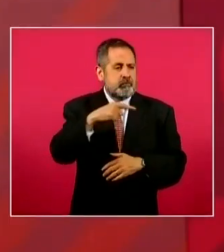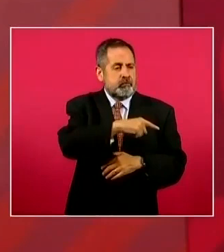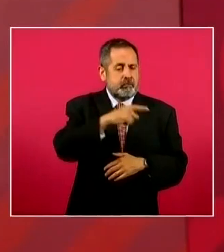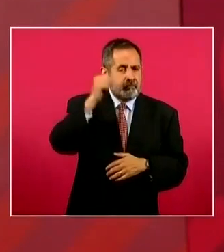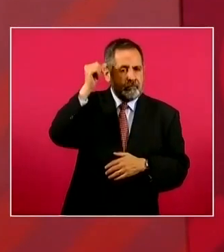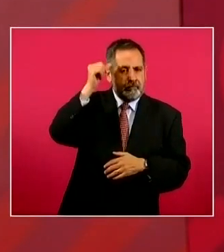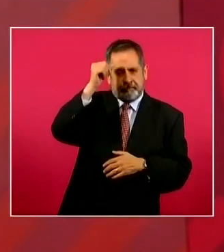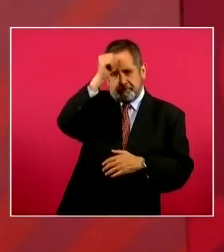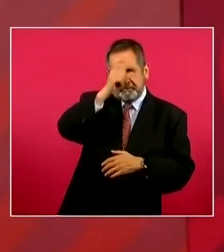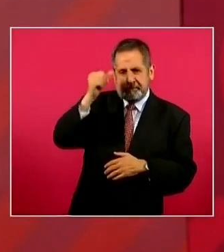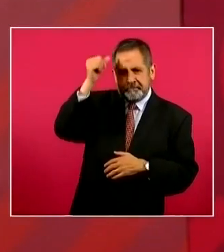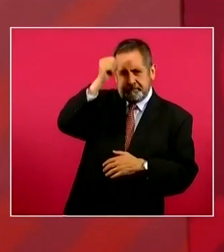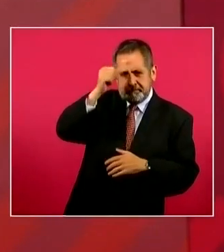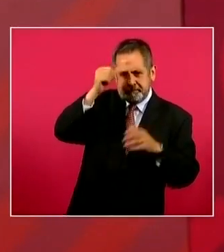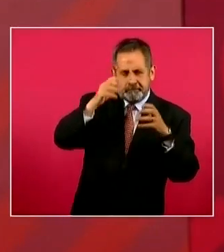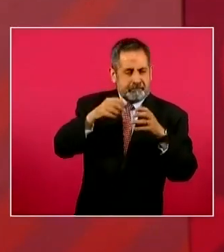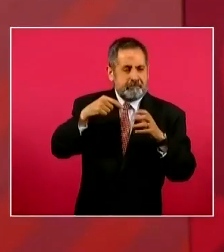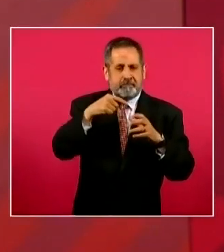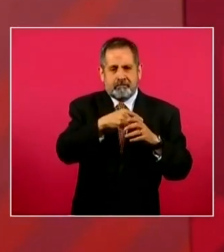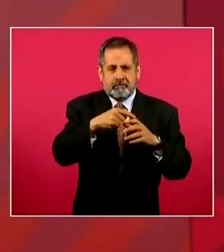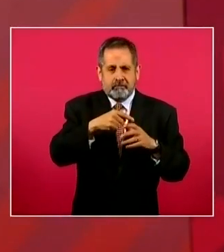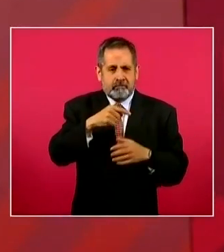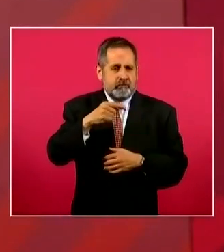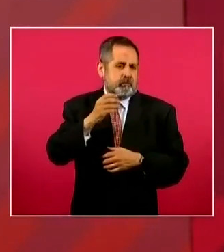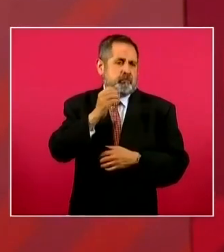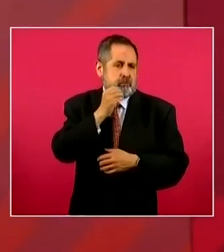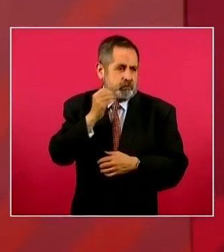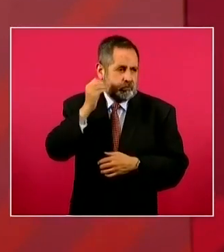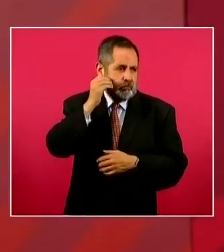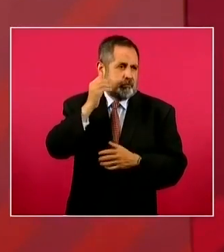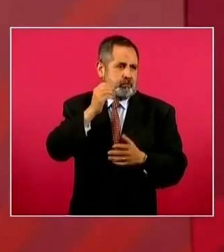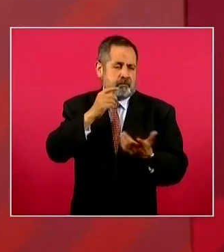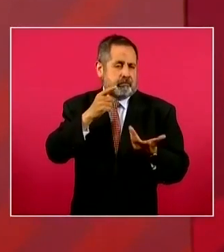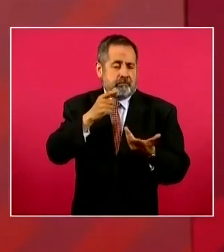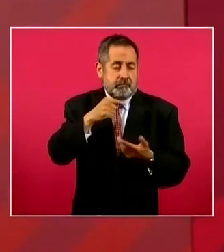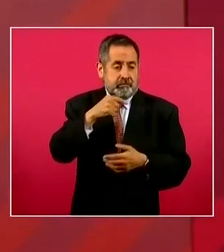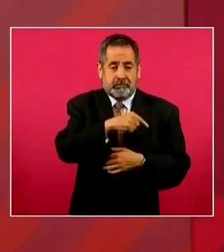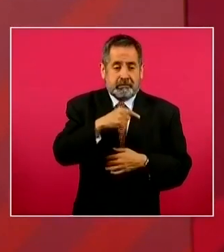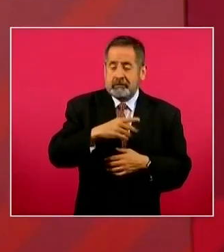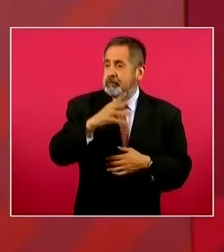sacerdote, un obispo,